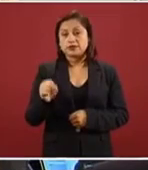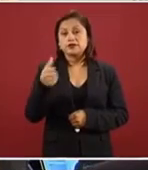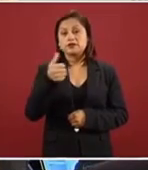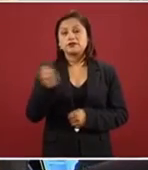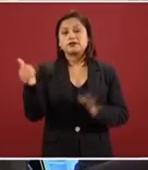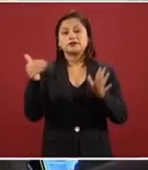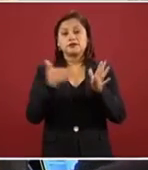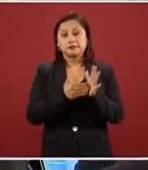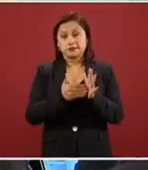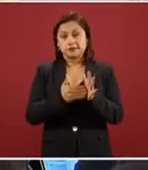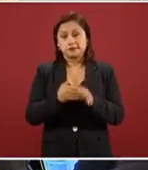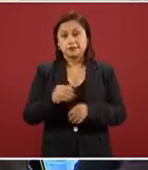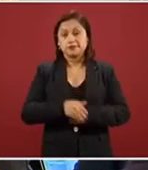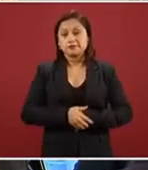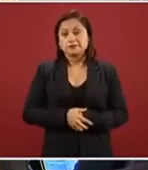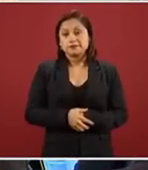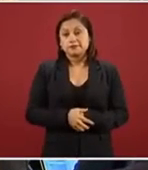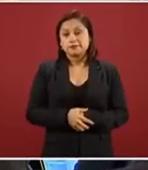10.600.000.